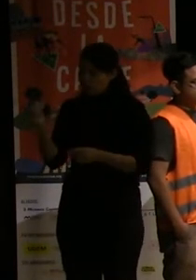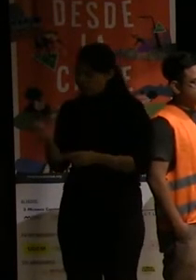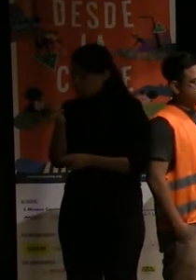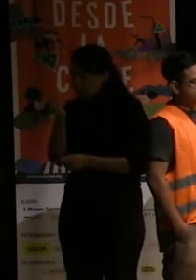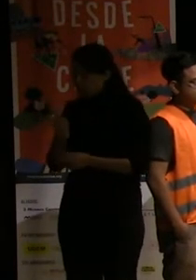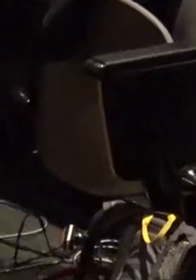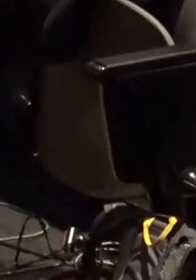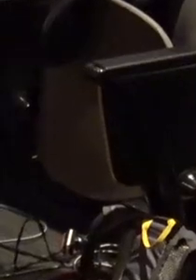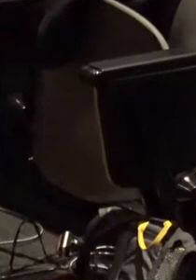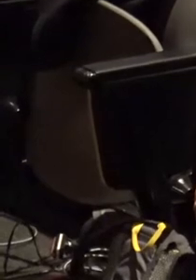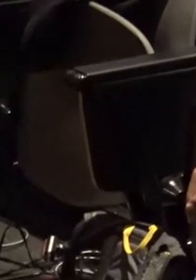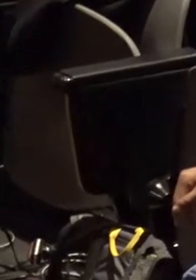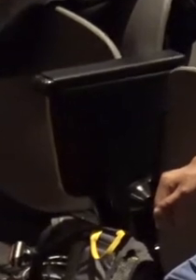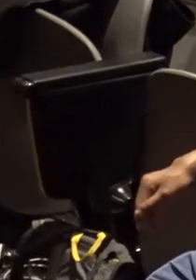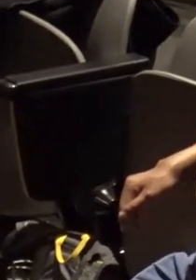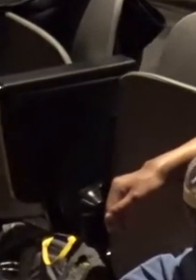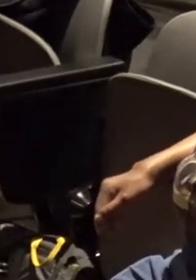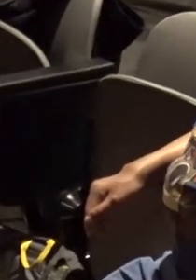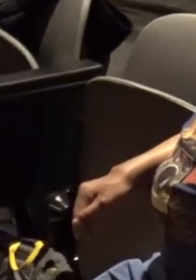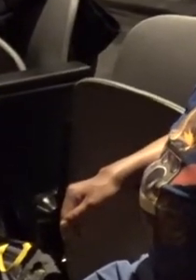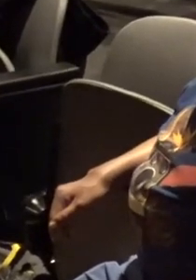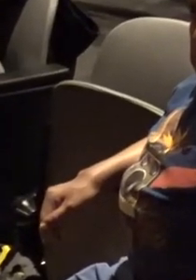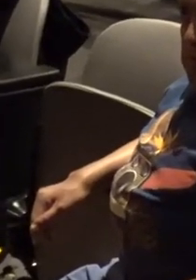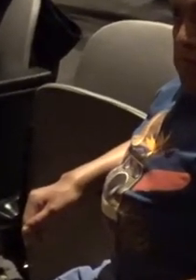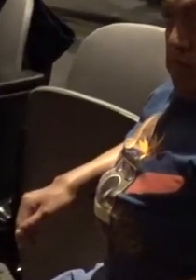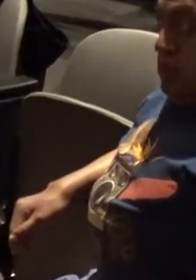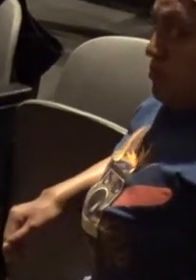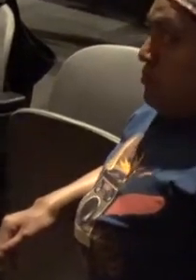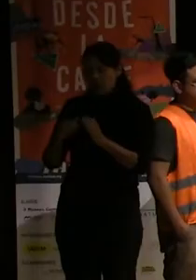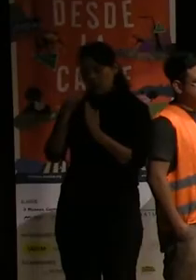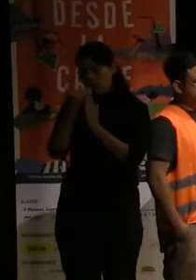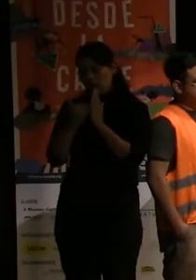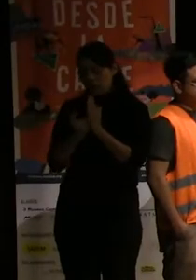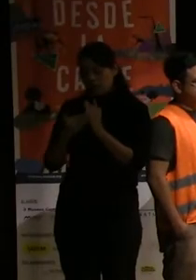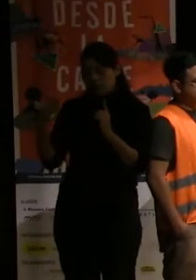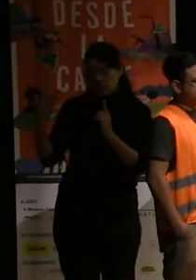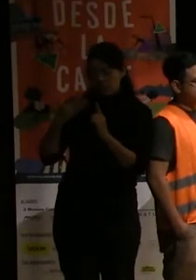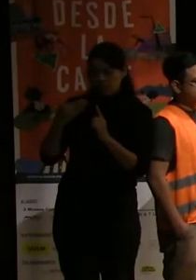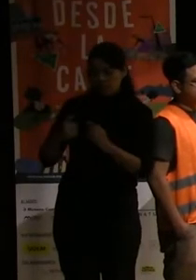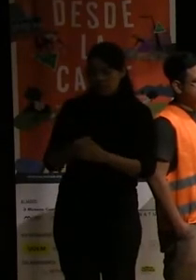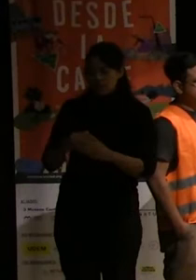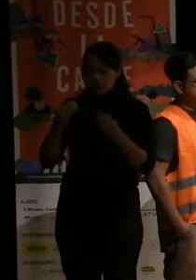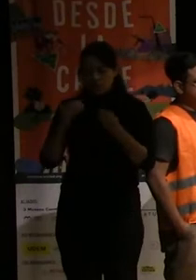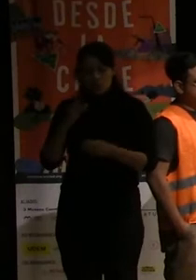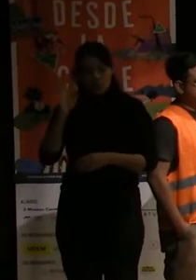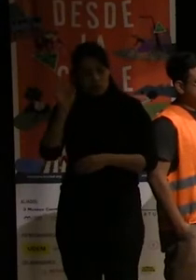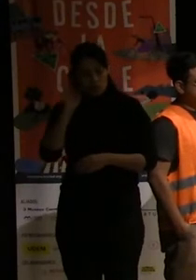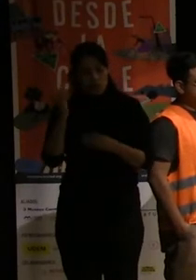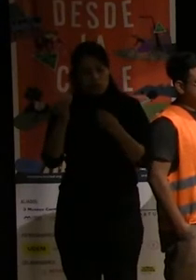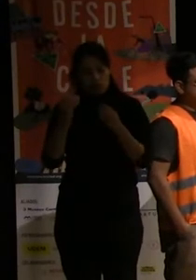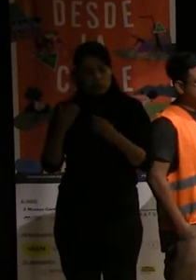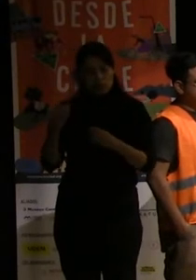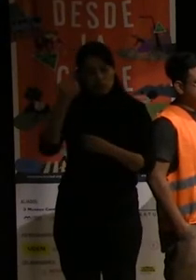salirnos de eso o al menos mitigar esos impactos y creo que escuchamos muchísimas aportaciones muy buenas que nos